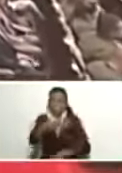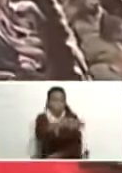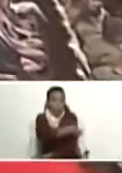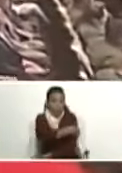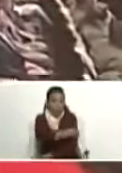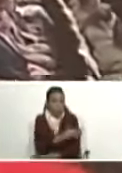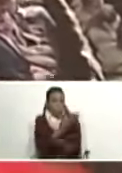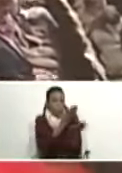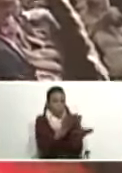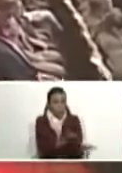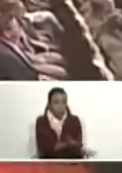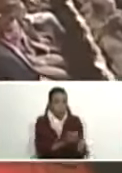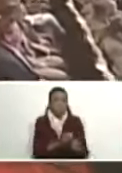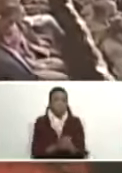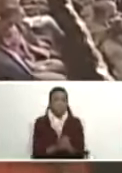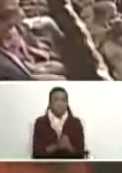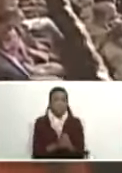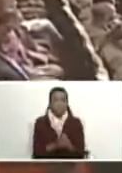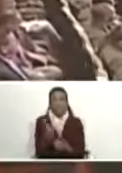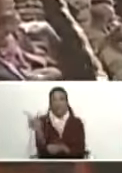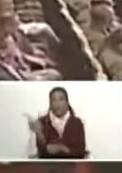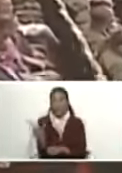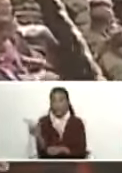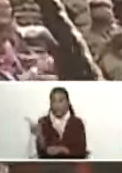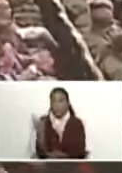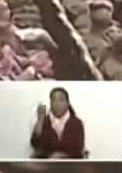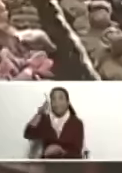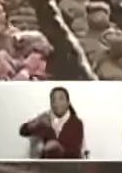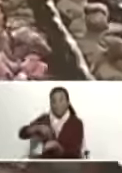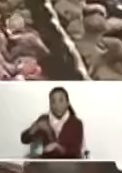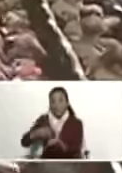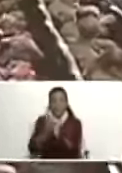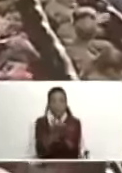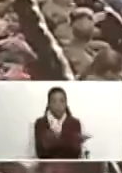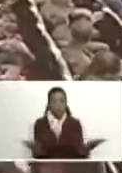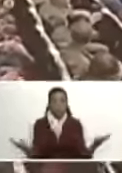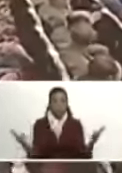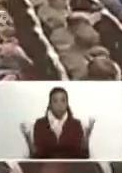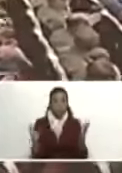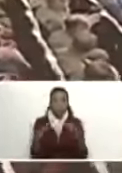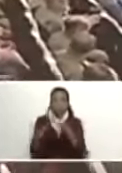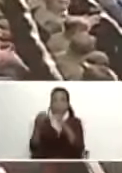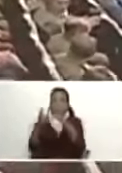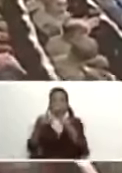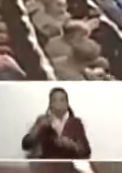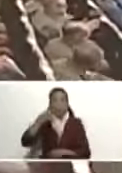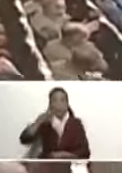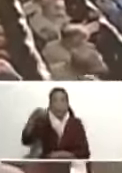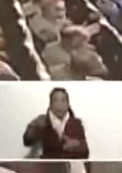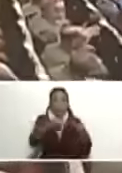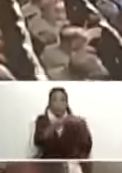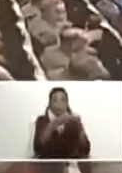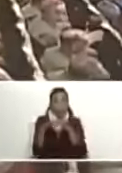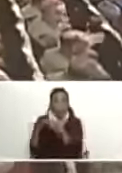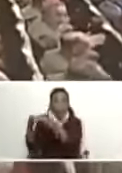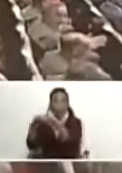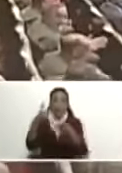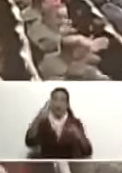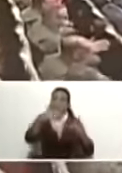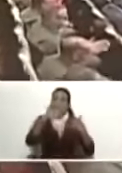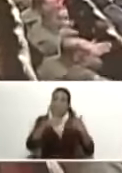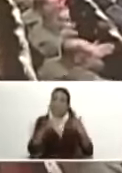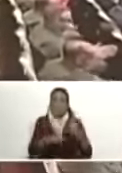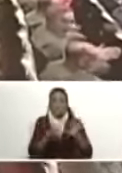oposición y del gran polo patriótico, presentes en pleno, todos los partidos políticos en su